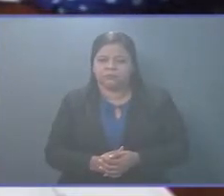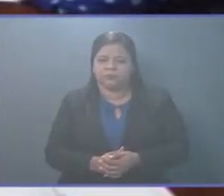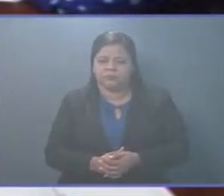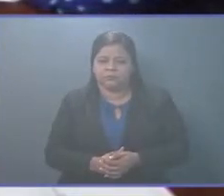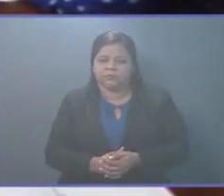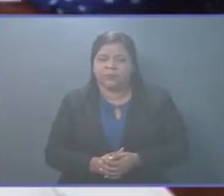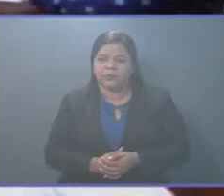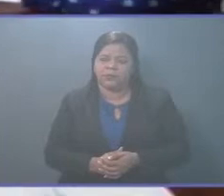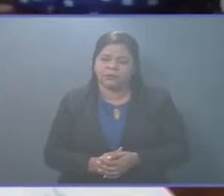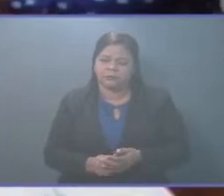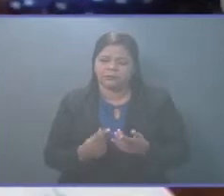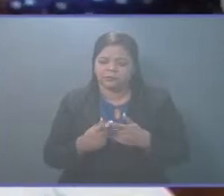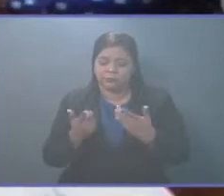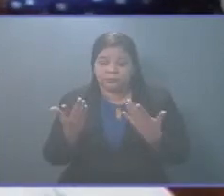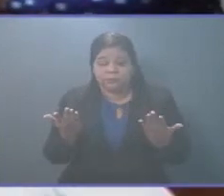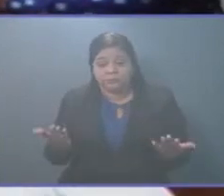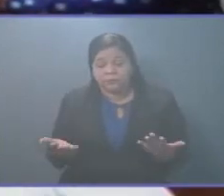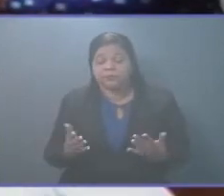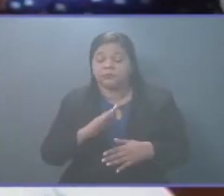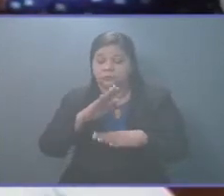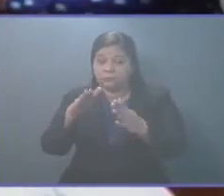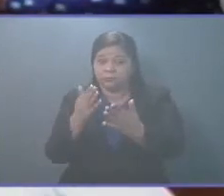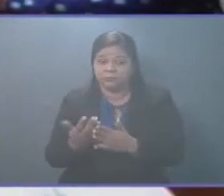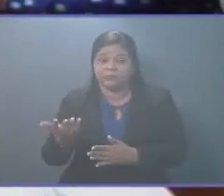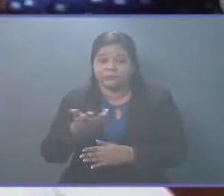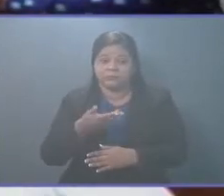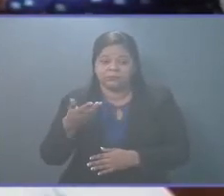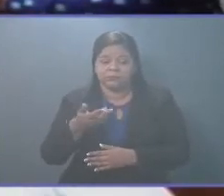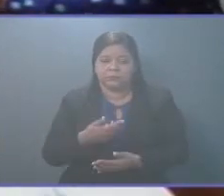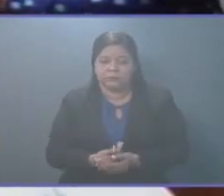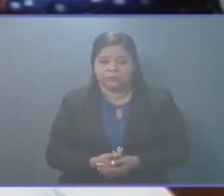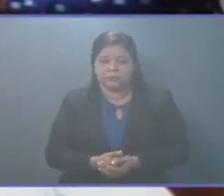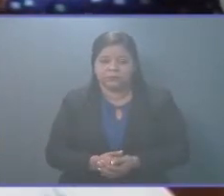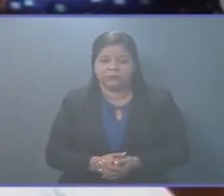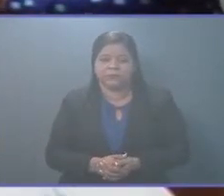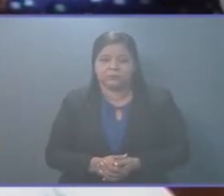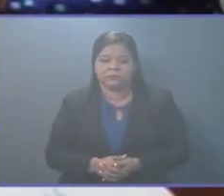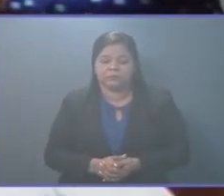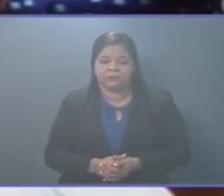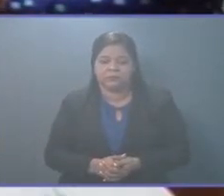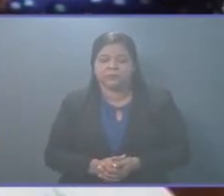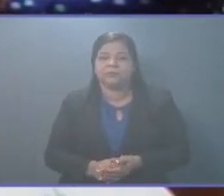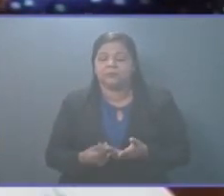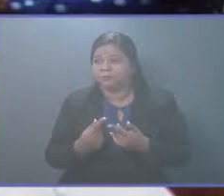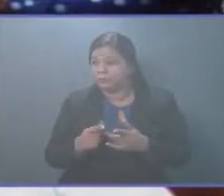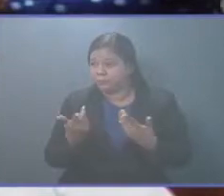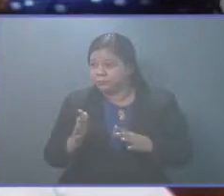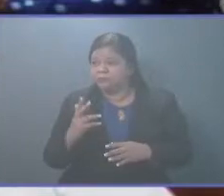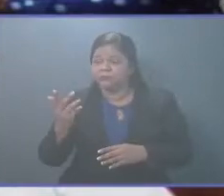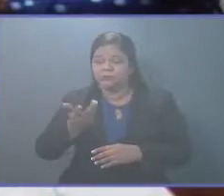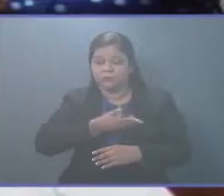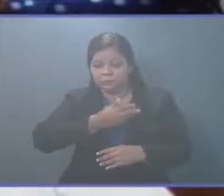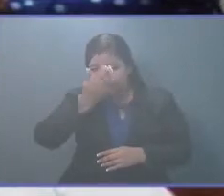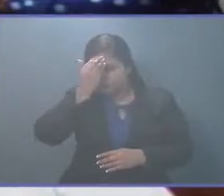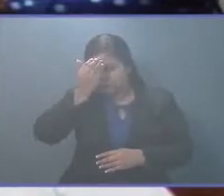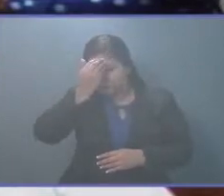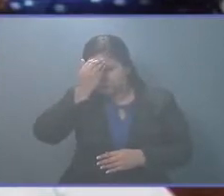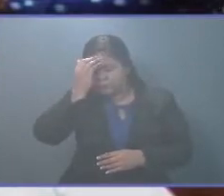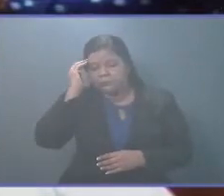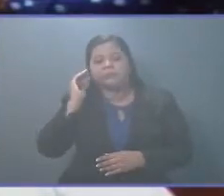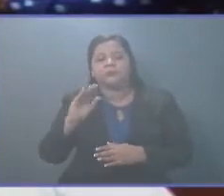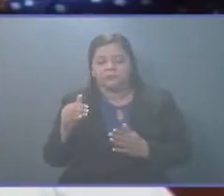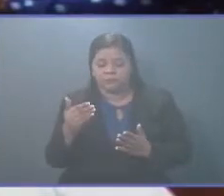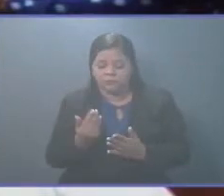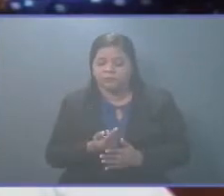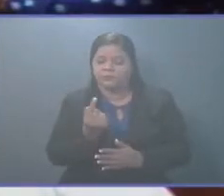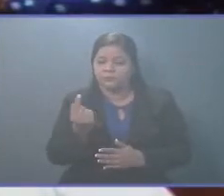Y entonces también tener en cuenta que no es lo mismo un